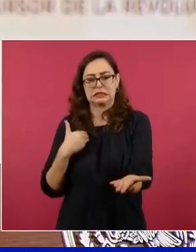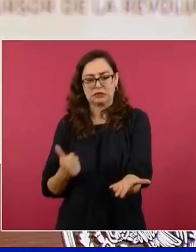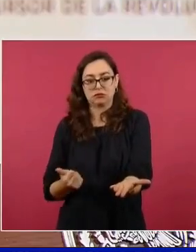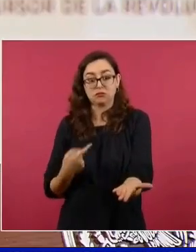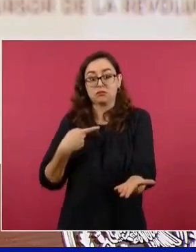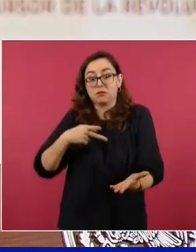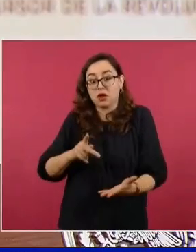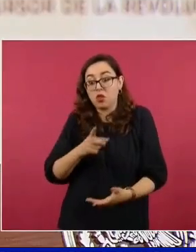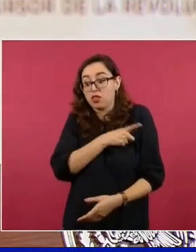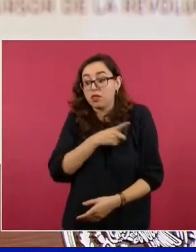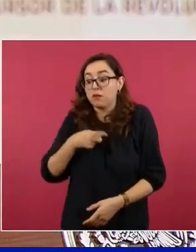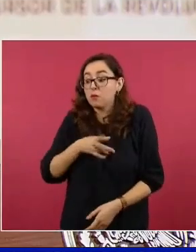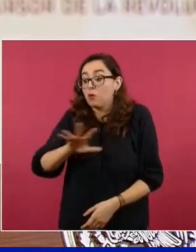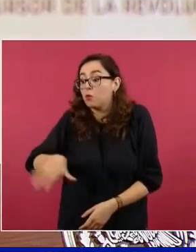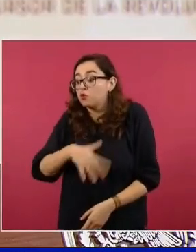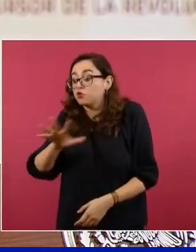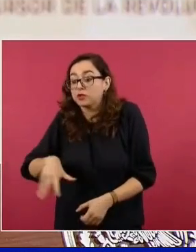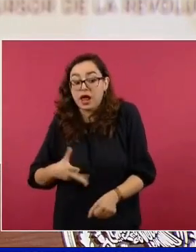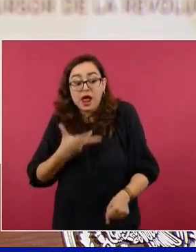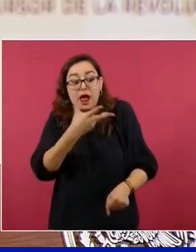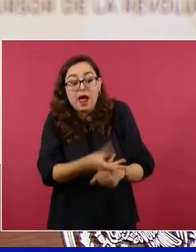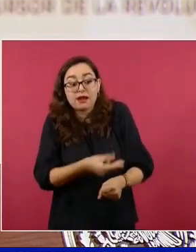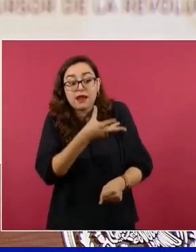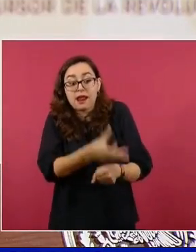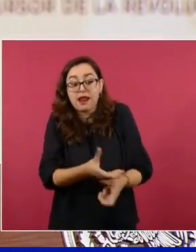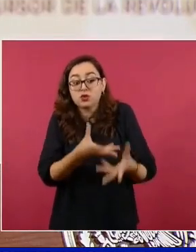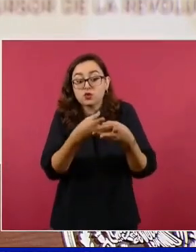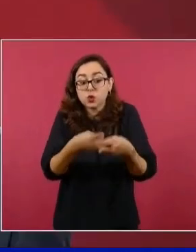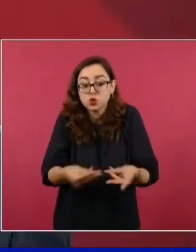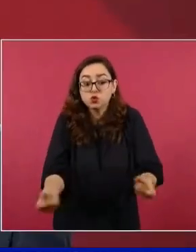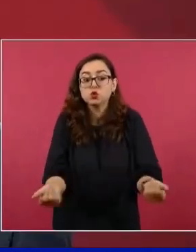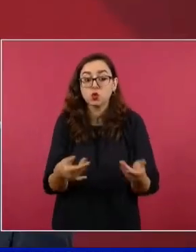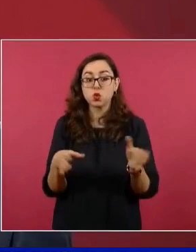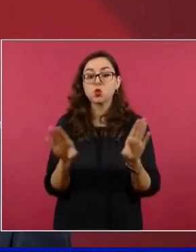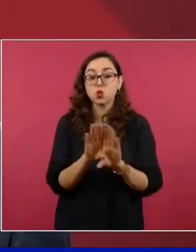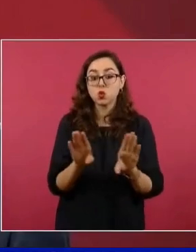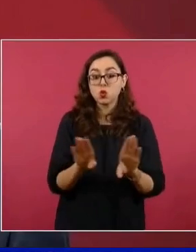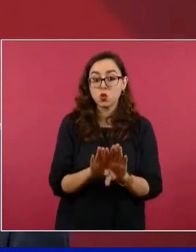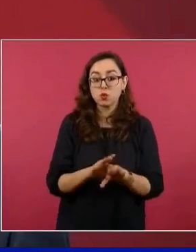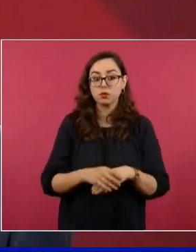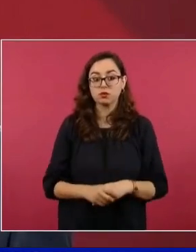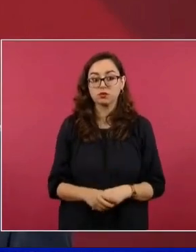más, sino es a ver qué hacemos, y